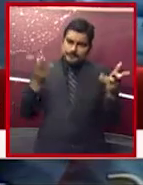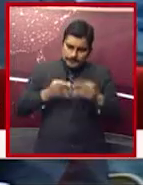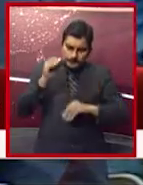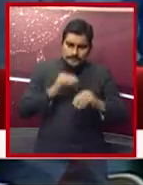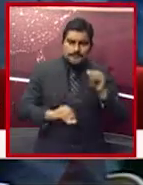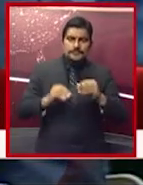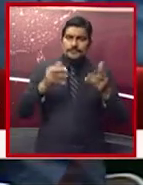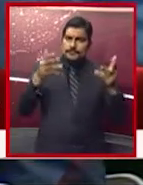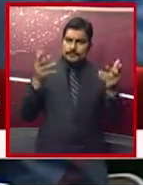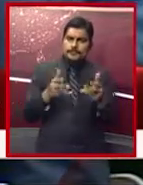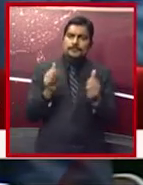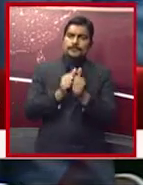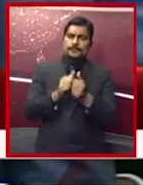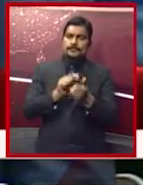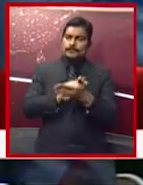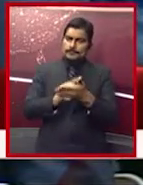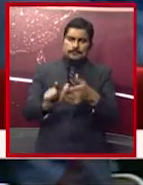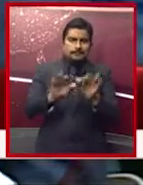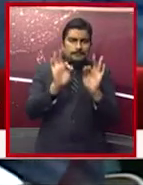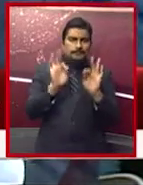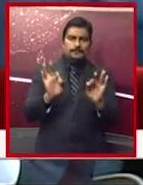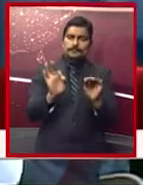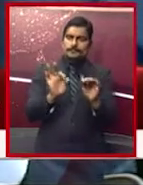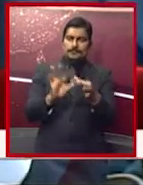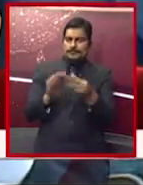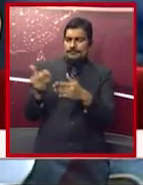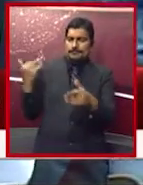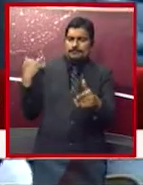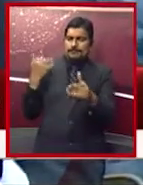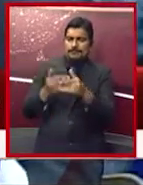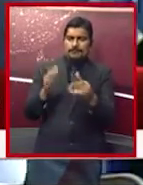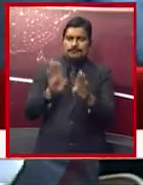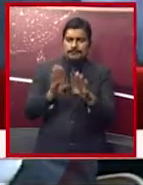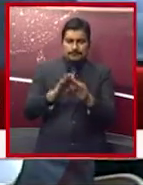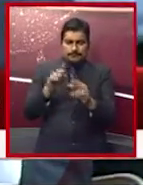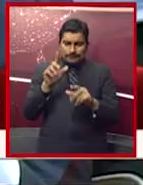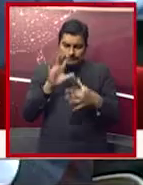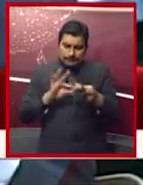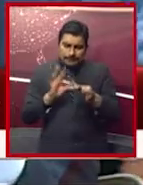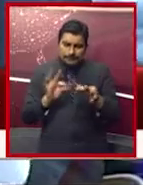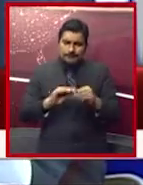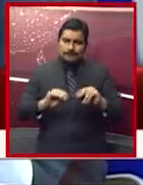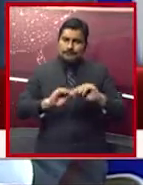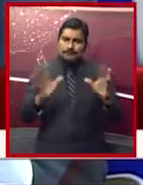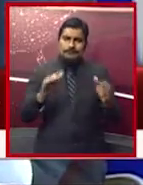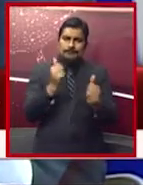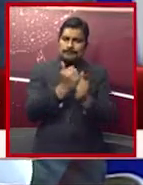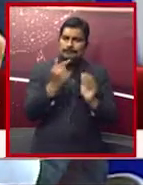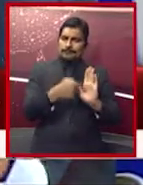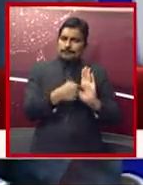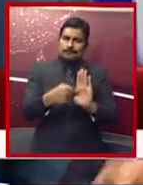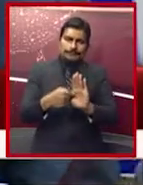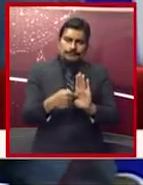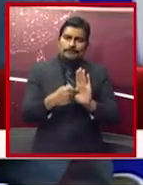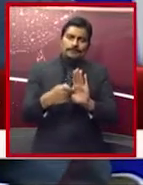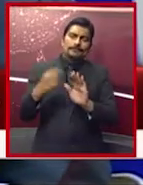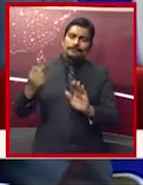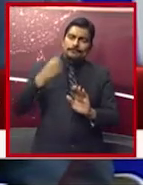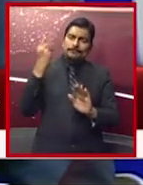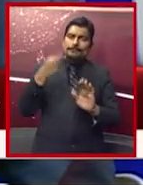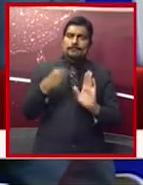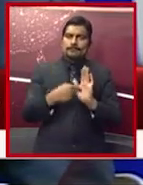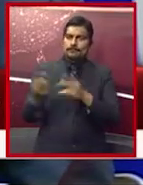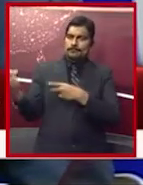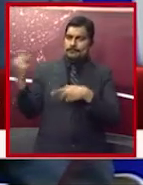se está actuando de manera transparente, como se ha visto a detalle en cada una de estas presentaciones. Y yo creo que el